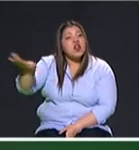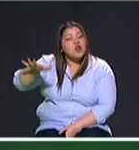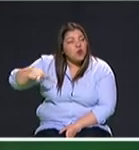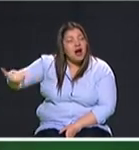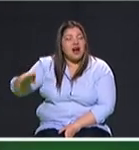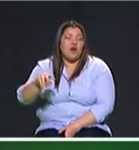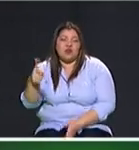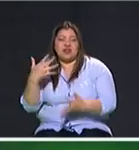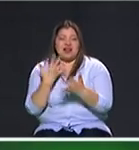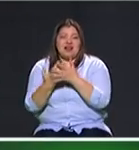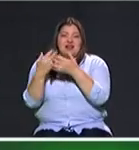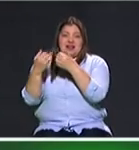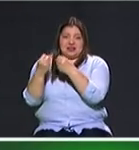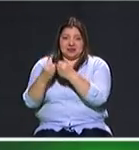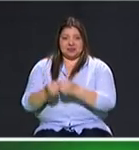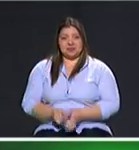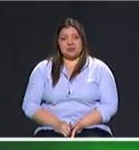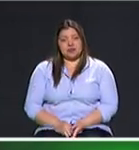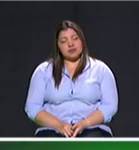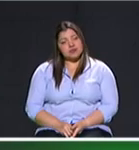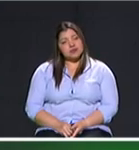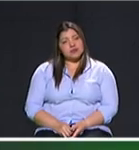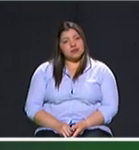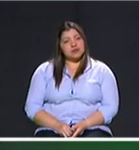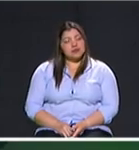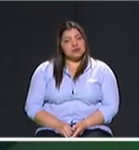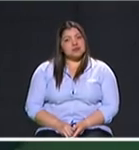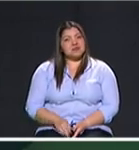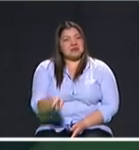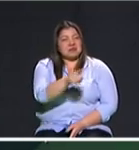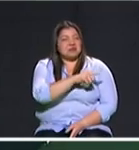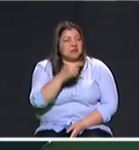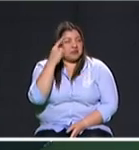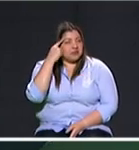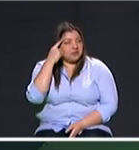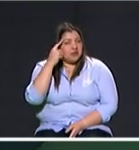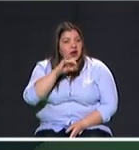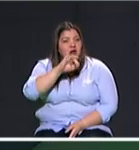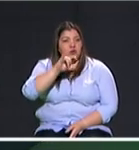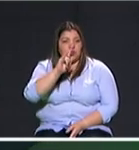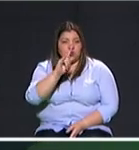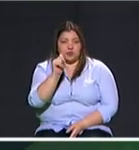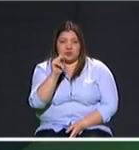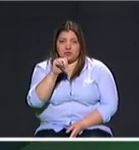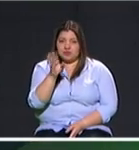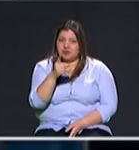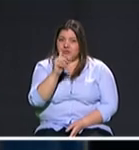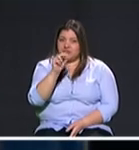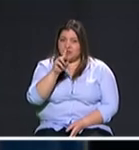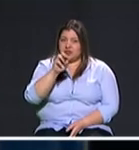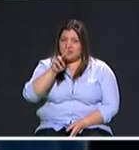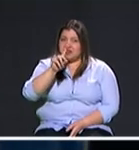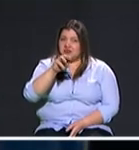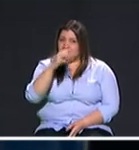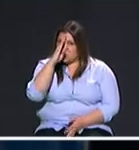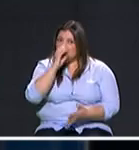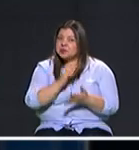candidato cuando habitual derrama que le respondemos a esta prioridad que señaló la ciudadanía a través de sus propuestas